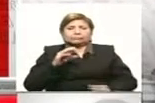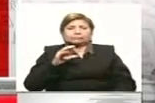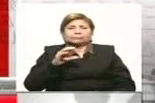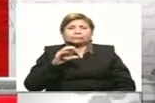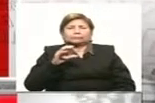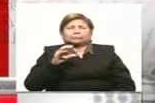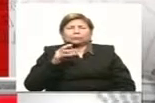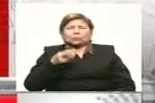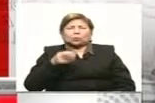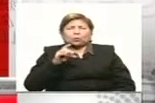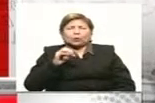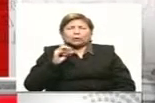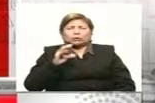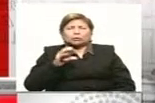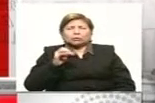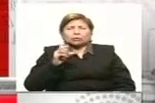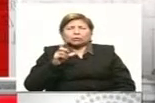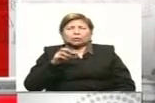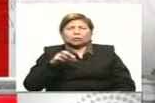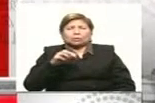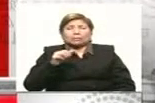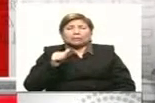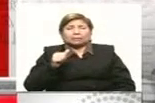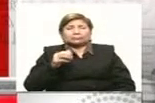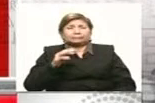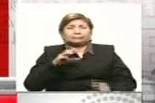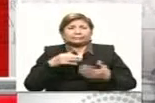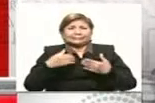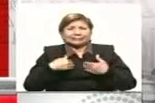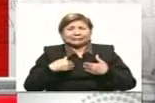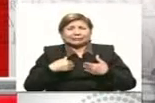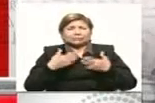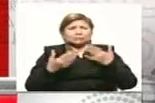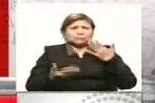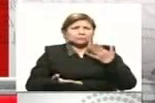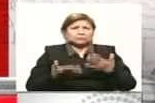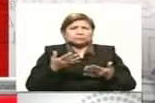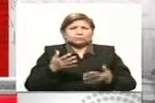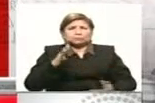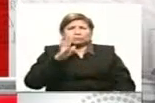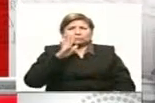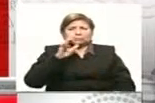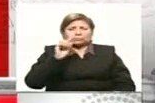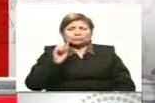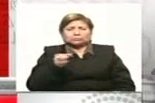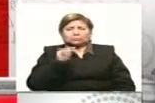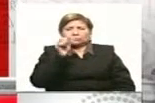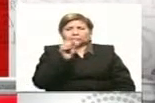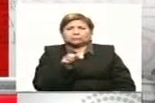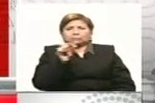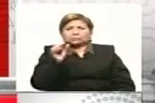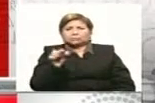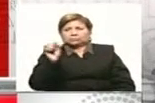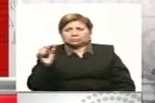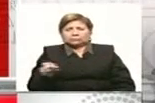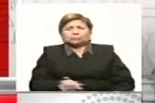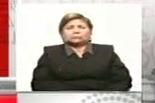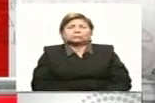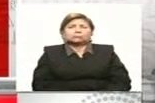Huachocolpa. Señor ministro, Huachocolpa tiene un aproximado de 5.000 habitantes.